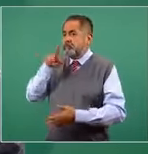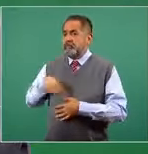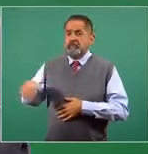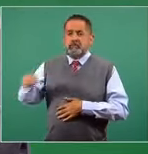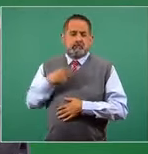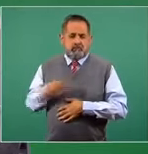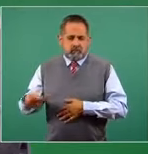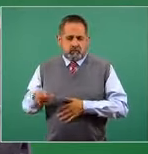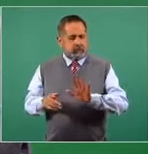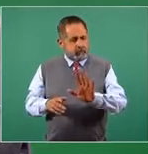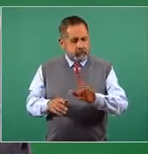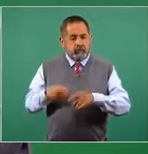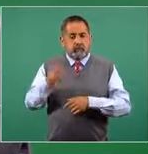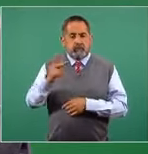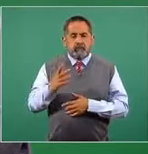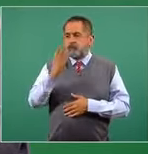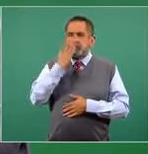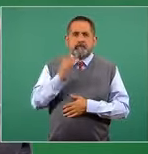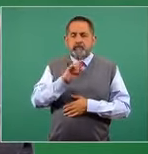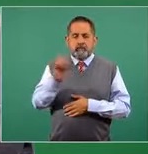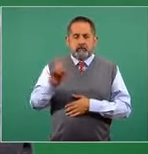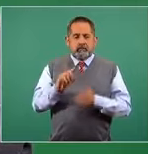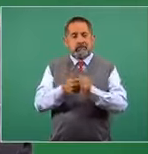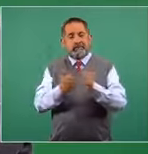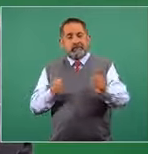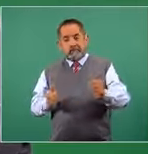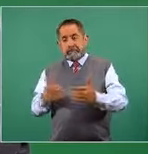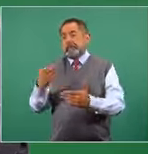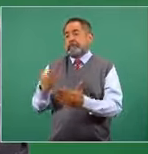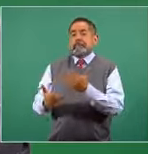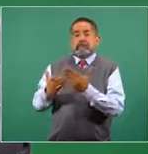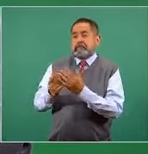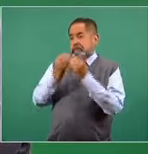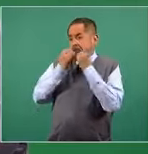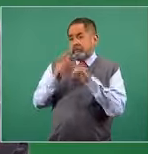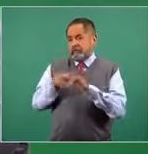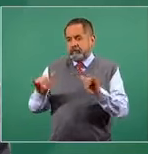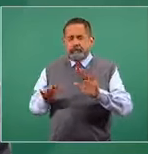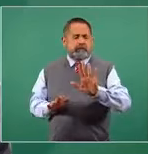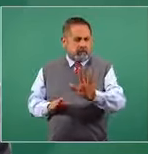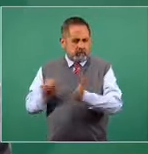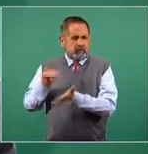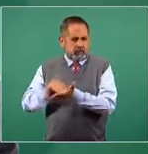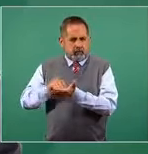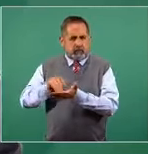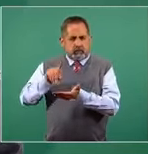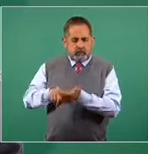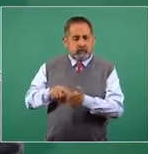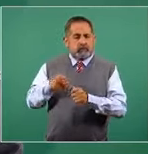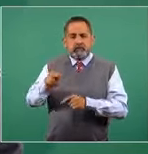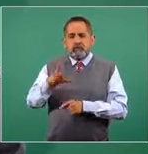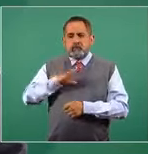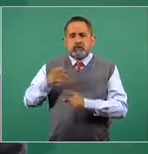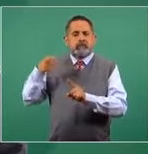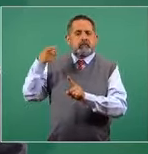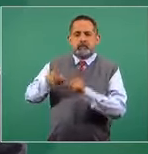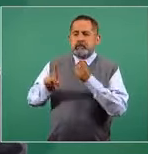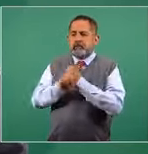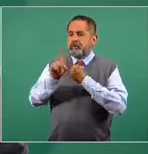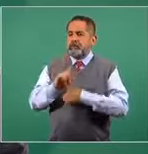población, pero afortunadamente no tenemos ya un rezago de carencia. Seguimos teniéndolo, pero no es el problema